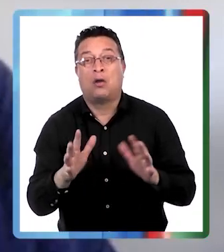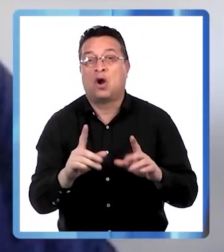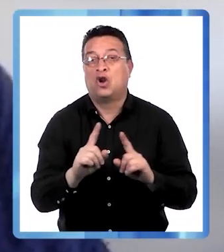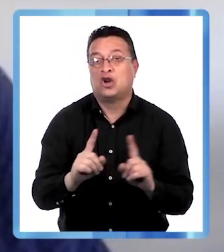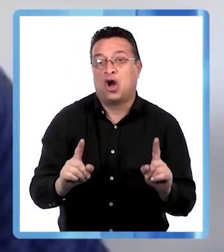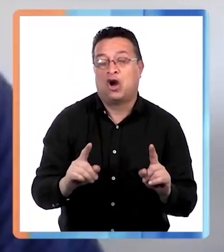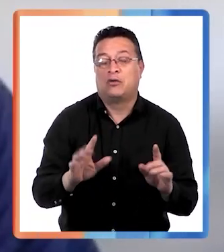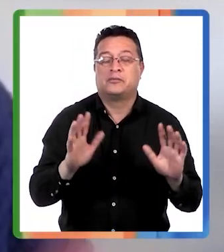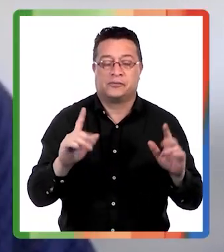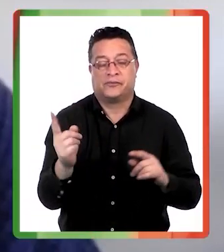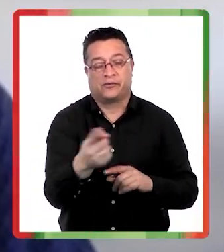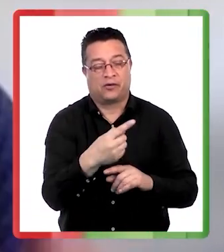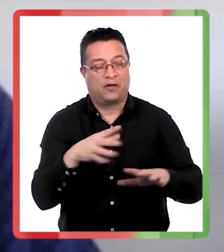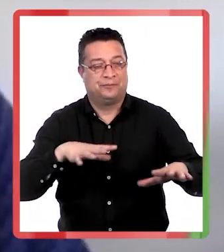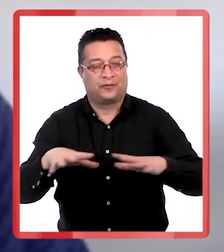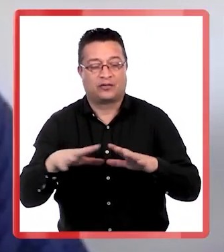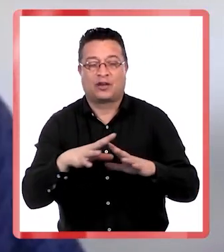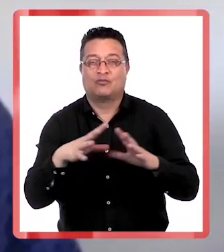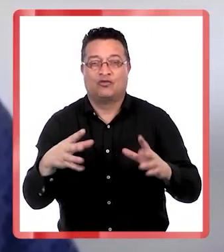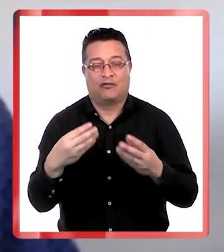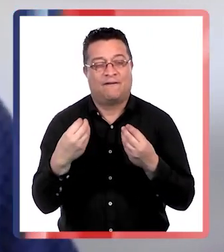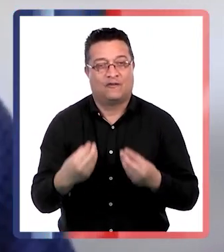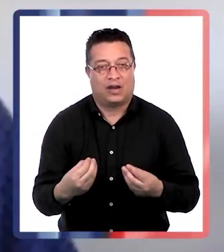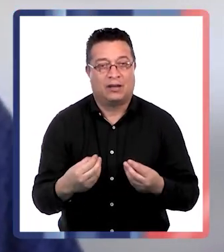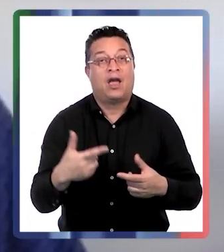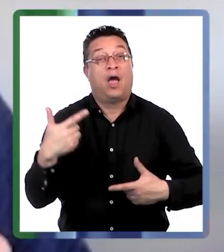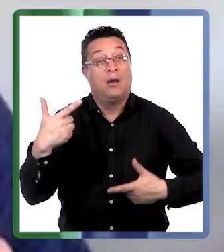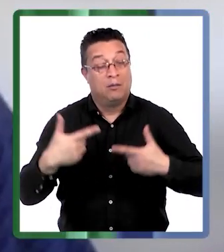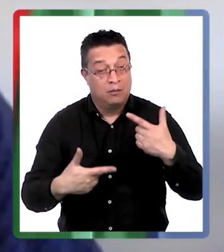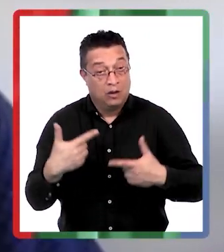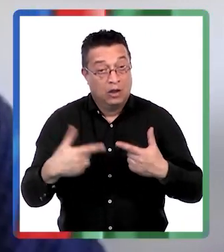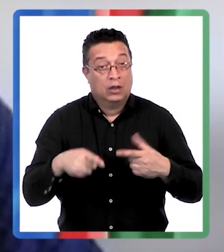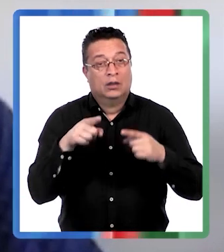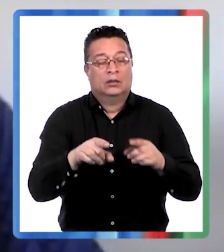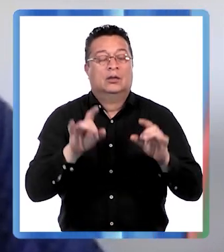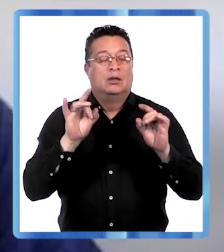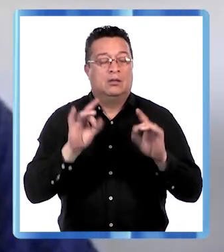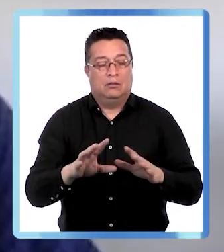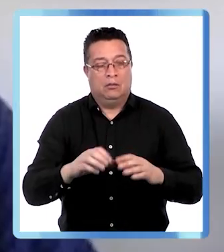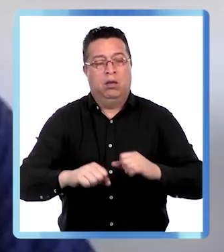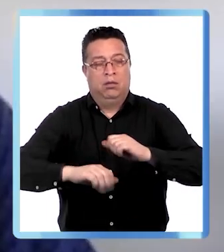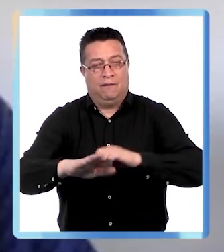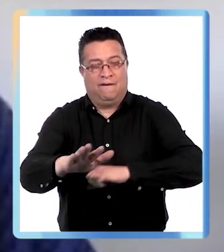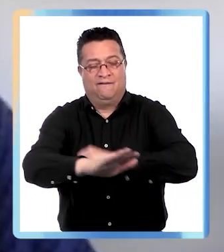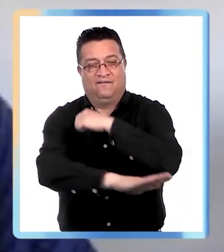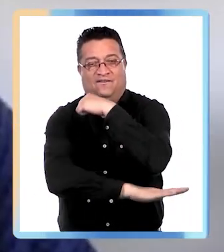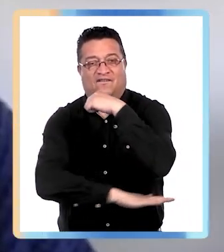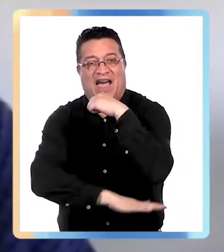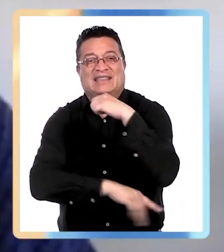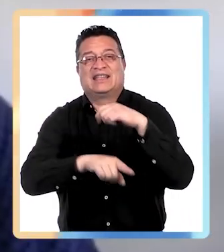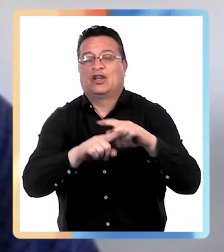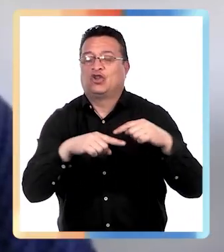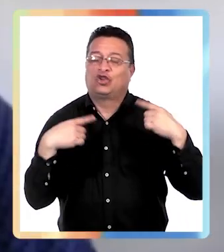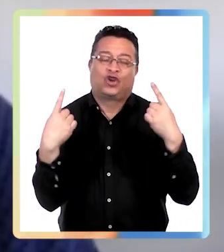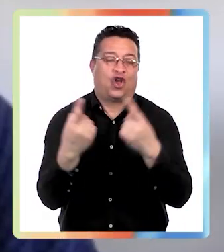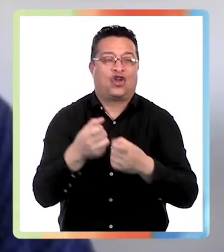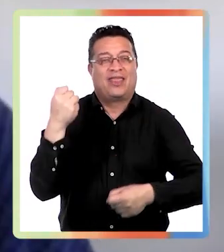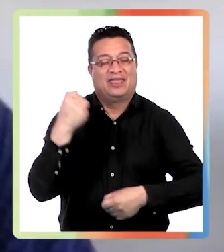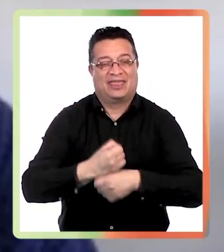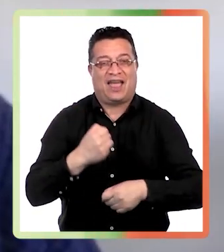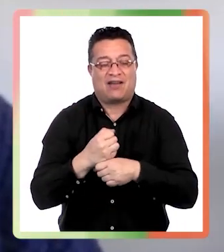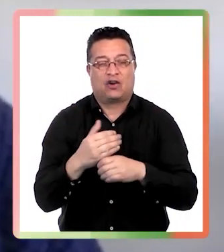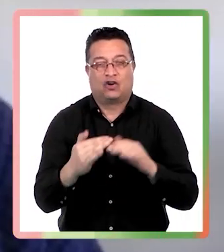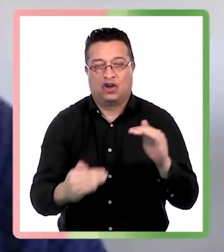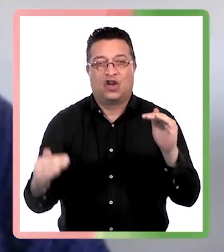no? Quizás no. Entonces, todas esas cosas es súper bueno. Entonces, las políticas son un cimiento para todo el trabajo